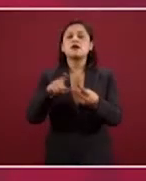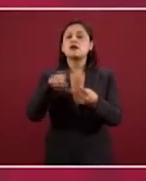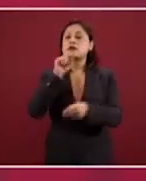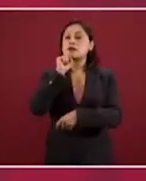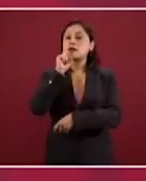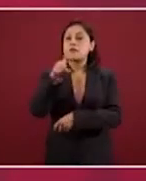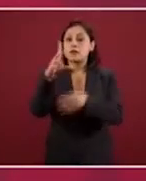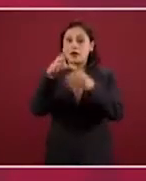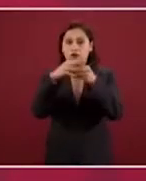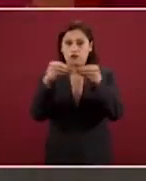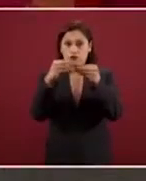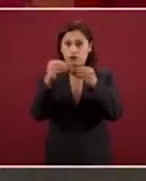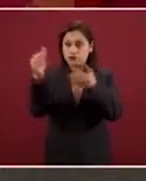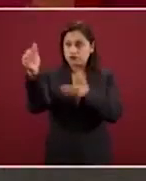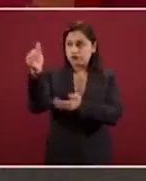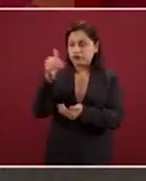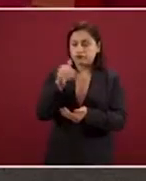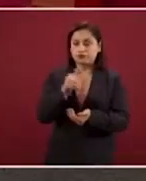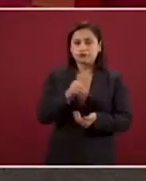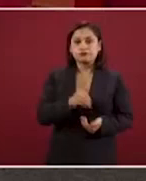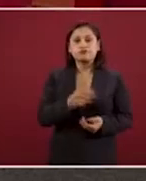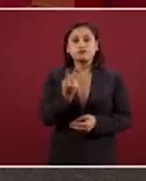Y estamos